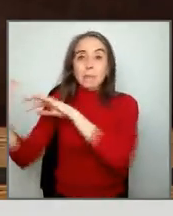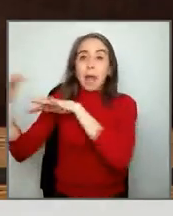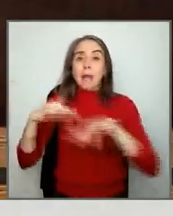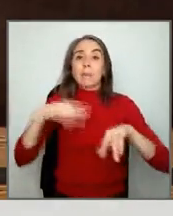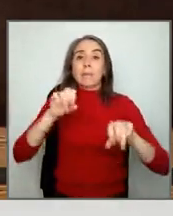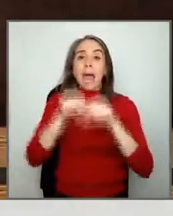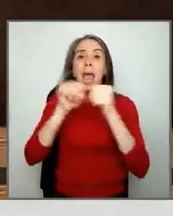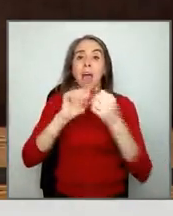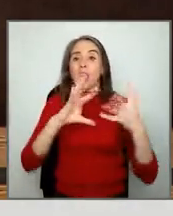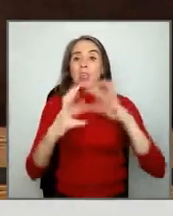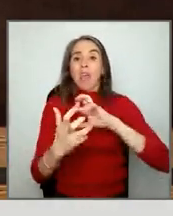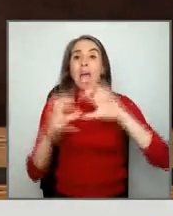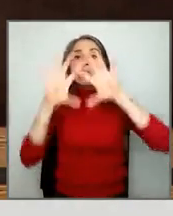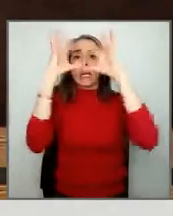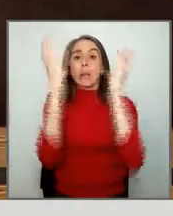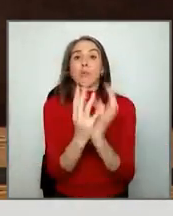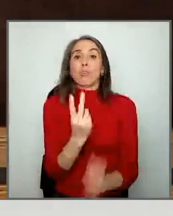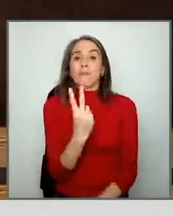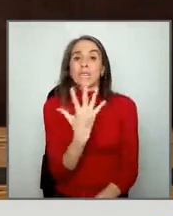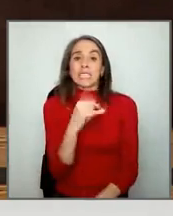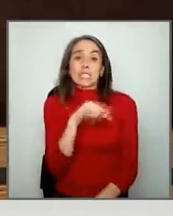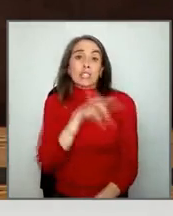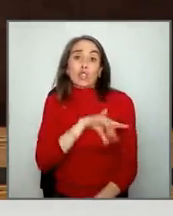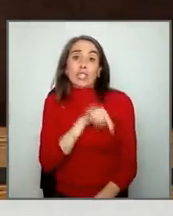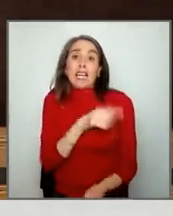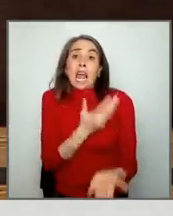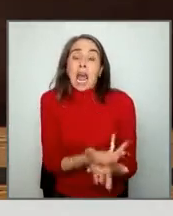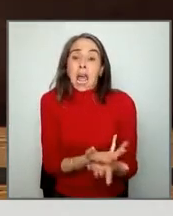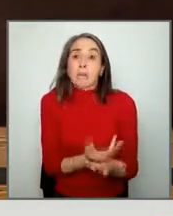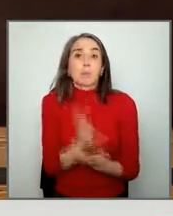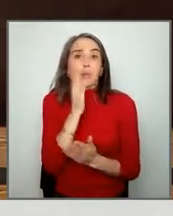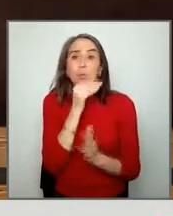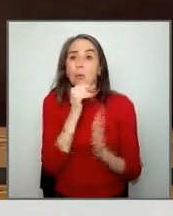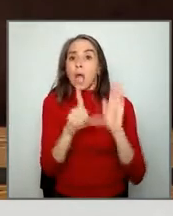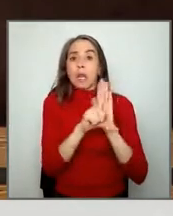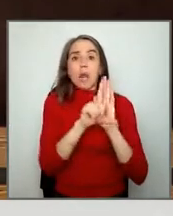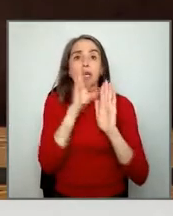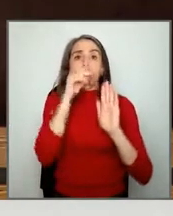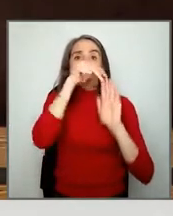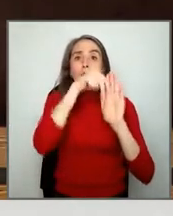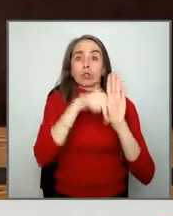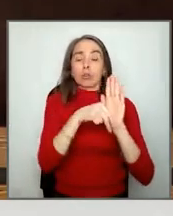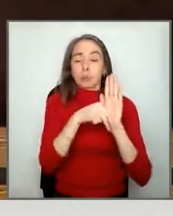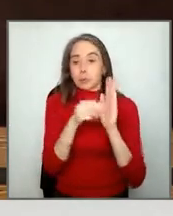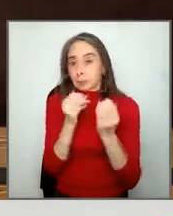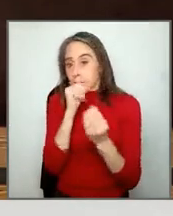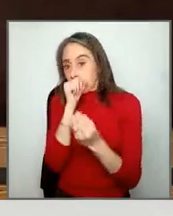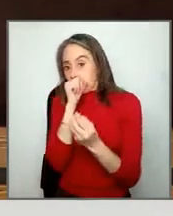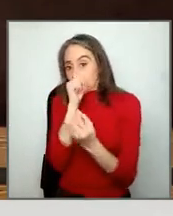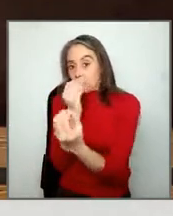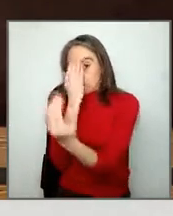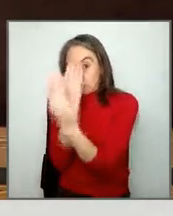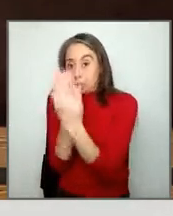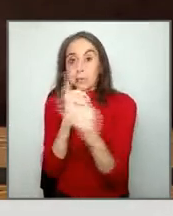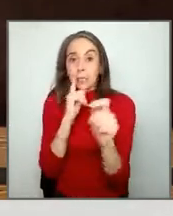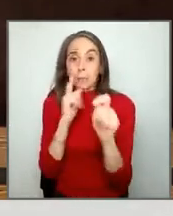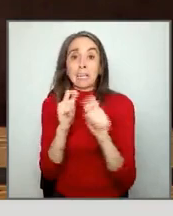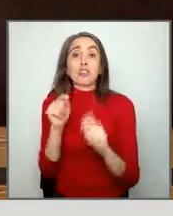y sin embargo hasta la fecha no existen instrumentos normativos que no permitan enfrentar La amenaza